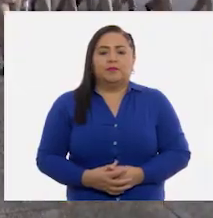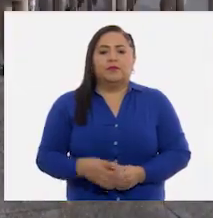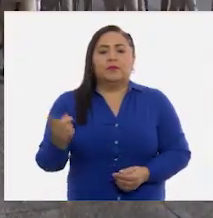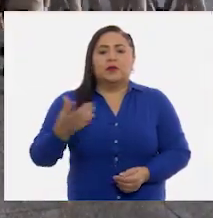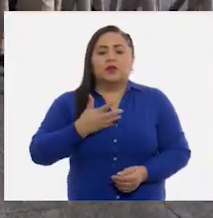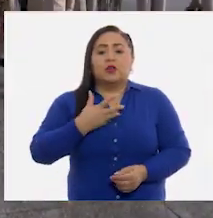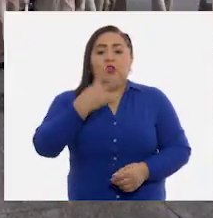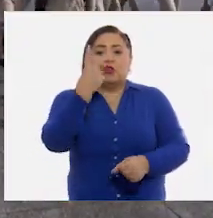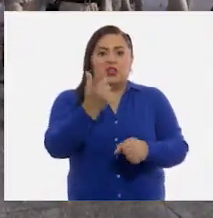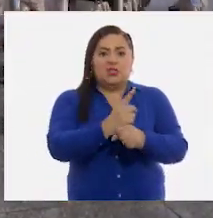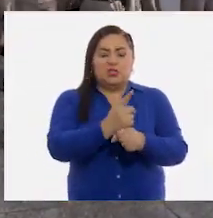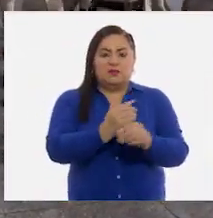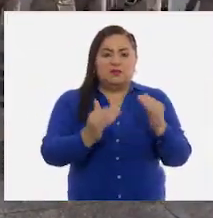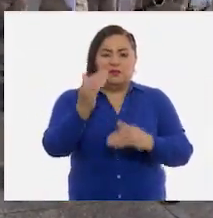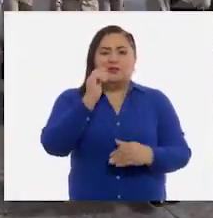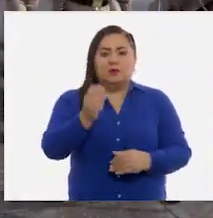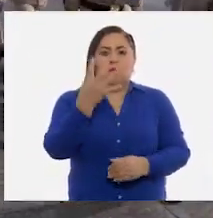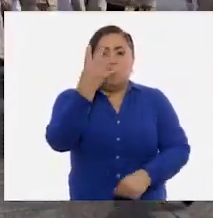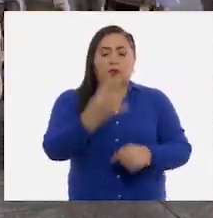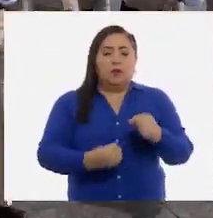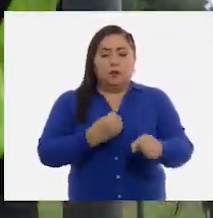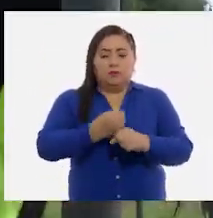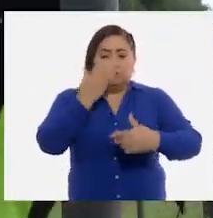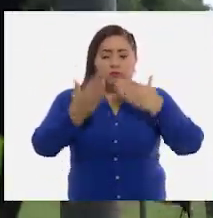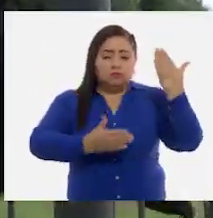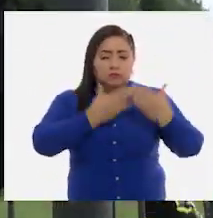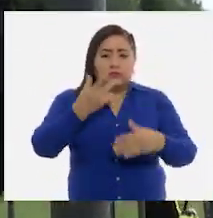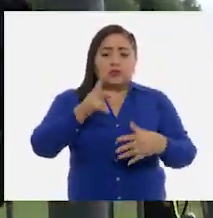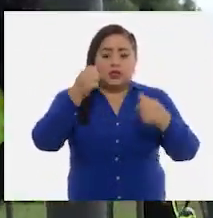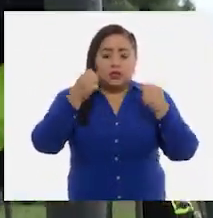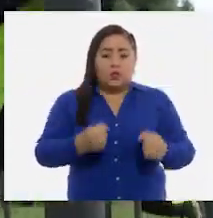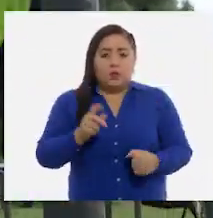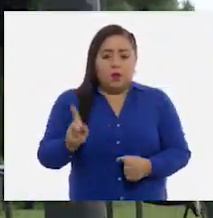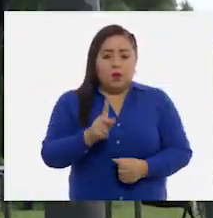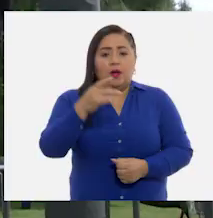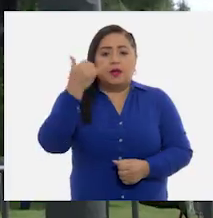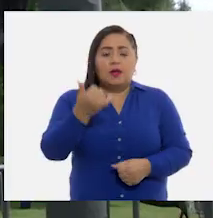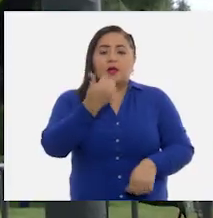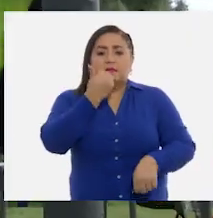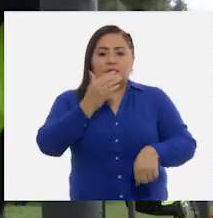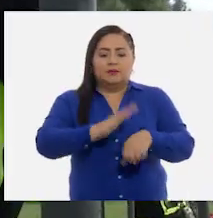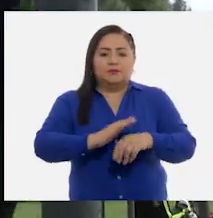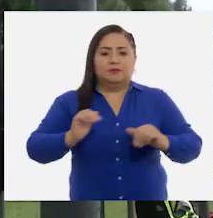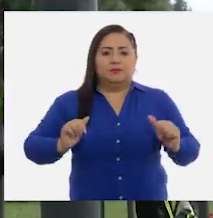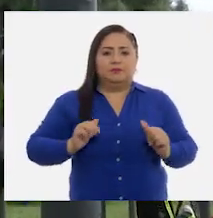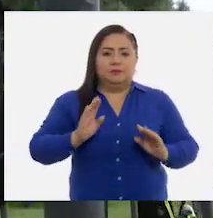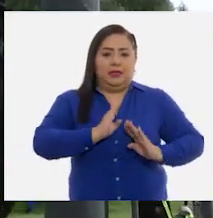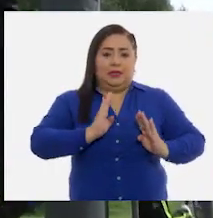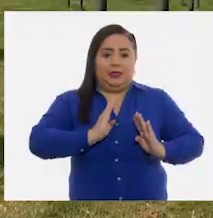Ofrece 2 licenciaturas con una duración de 4 años. Seguridad Pública y Administración Militar.